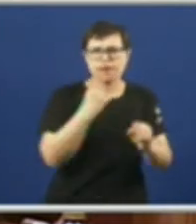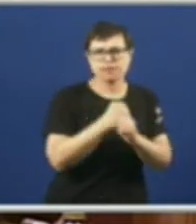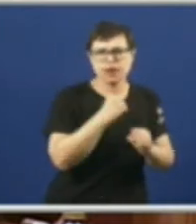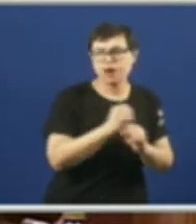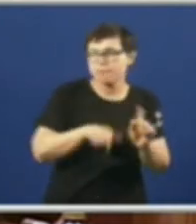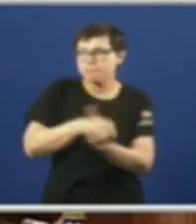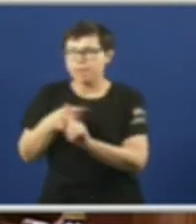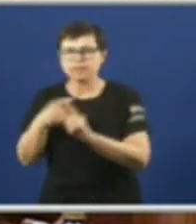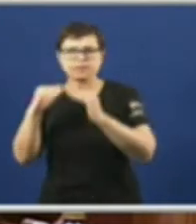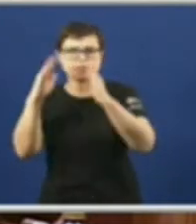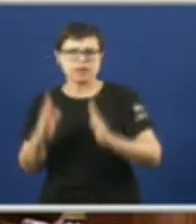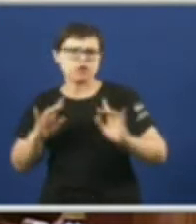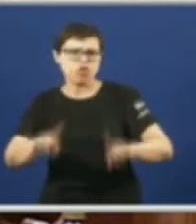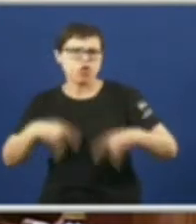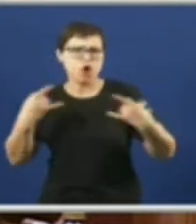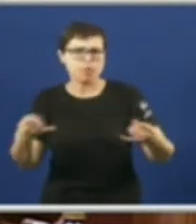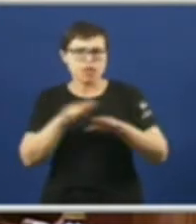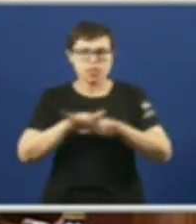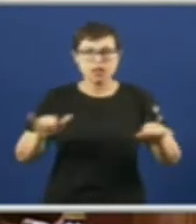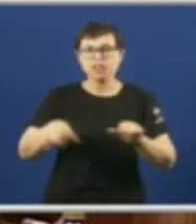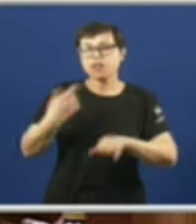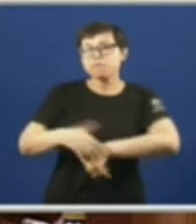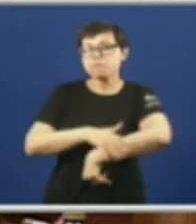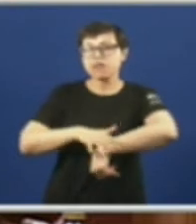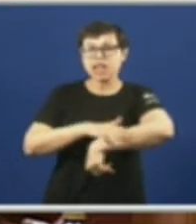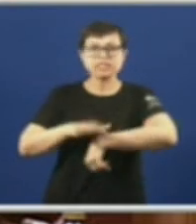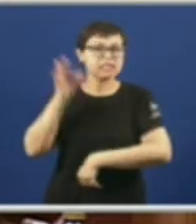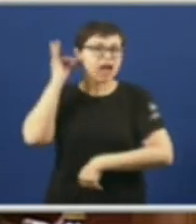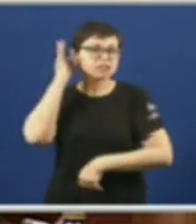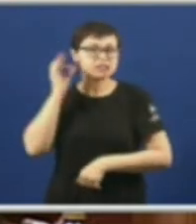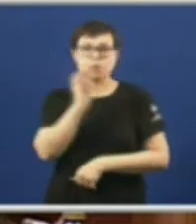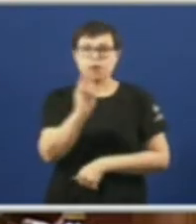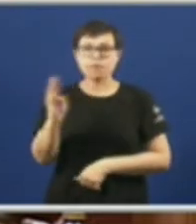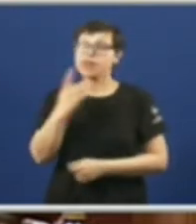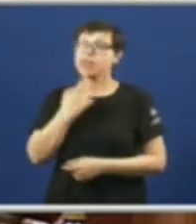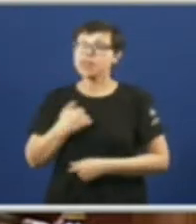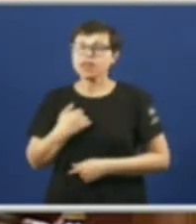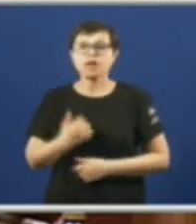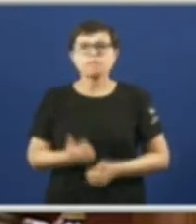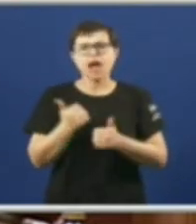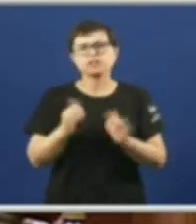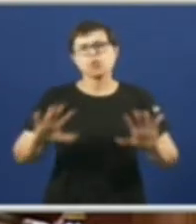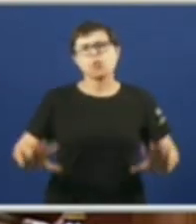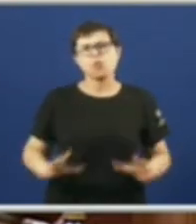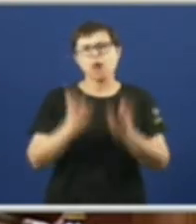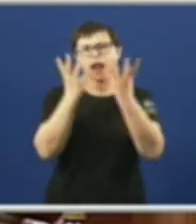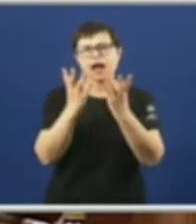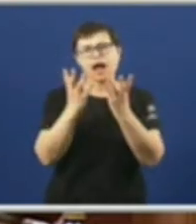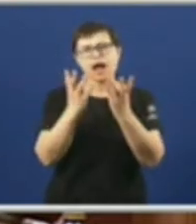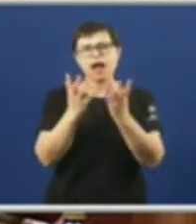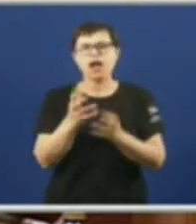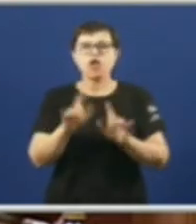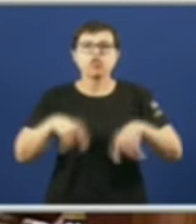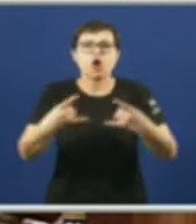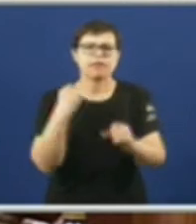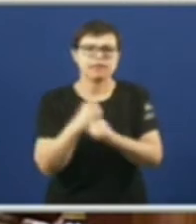e no traballo, para que logo nos veñan as ministras do Partido Popular a decirnos que o que se necesitan son folgas á xaponesa.